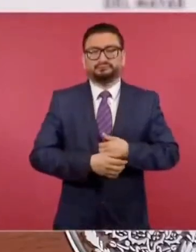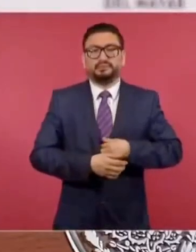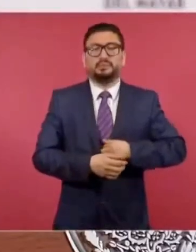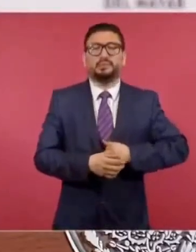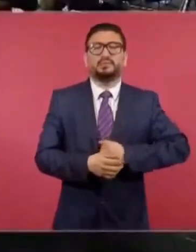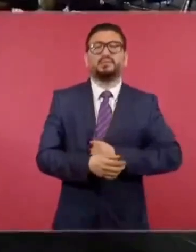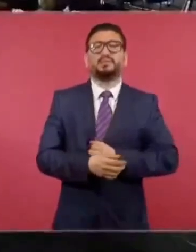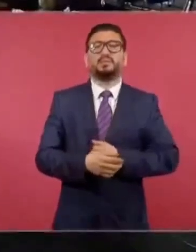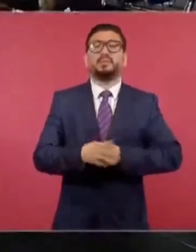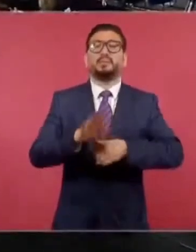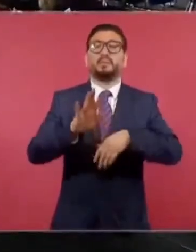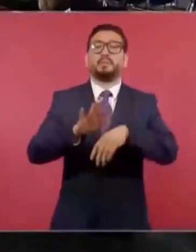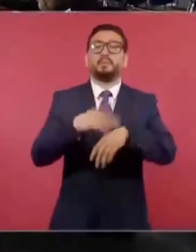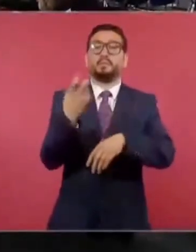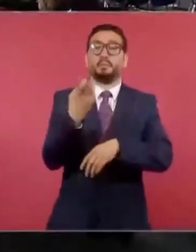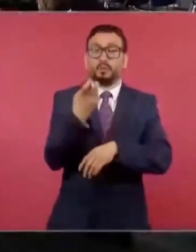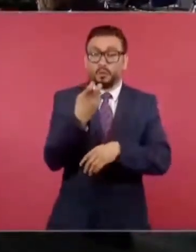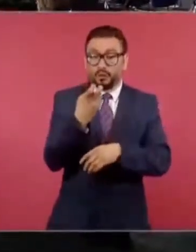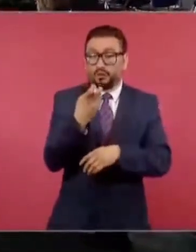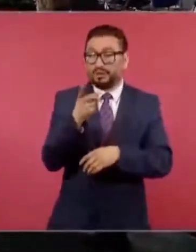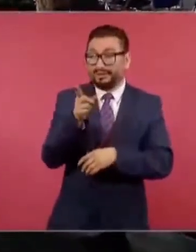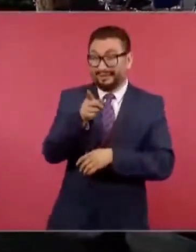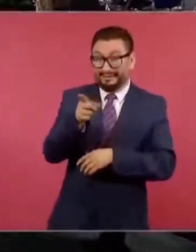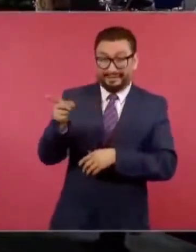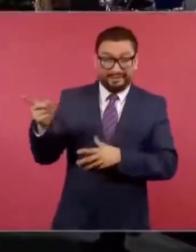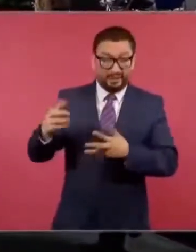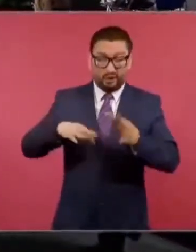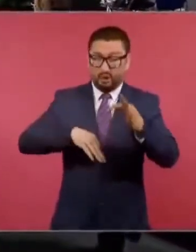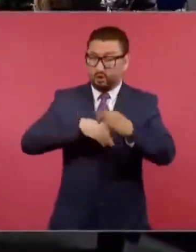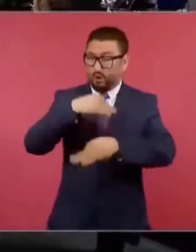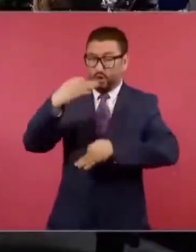Porque todo eso